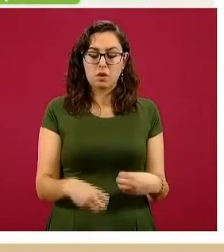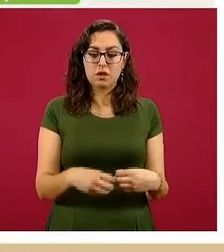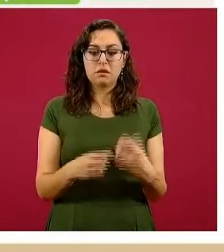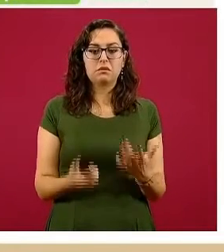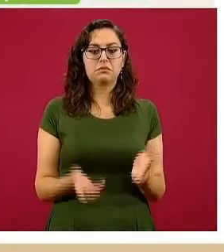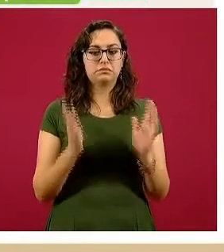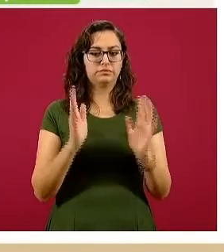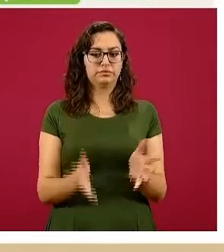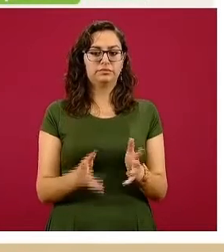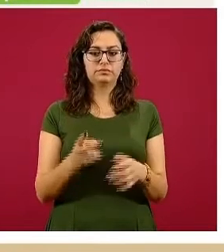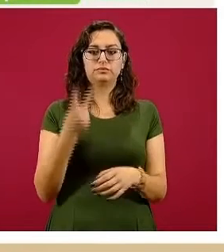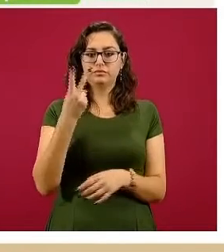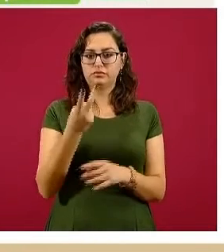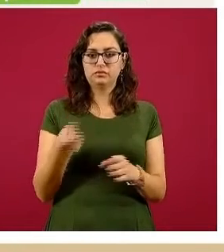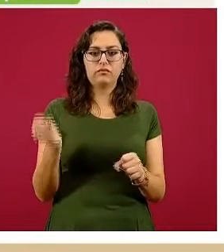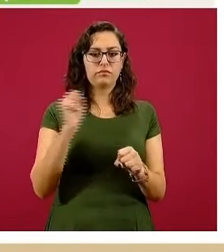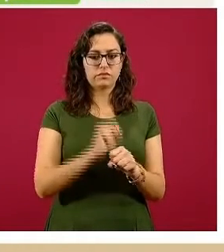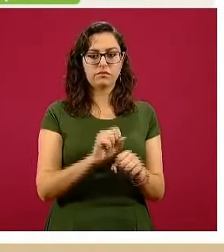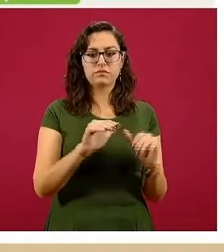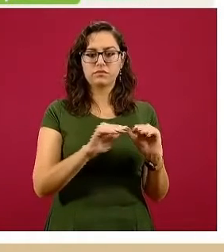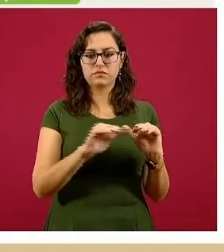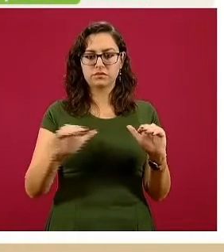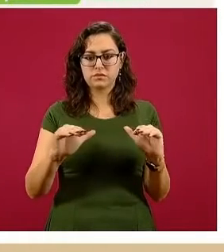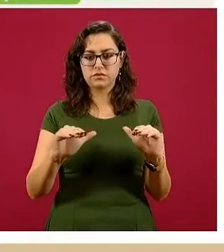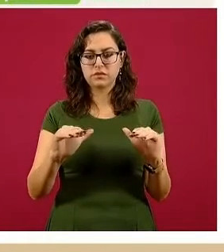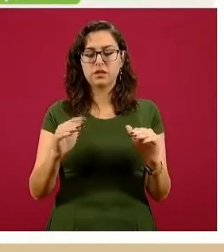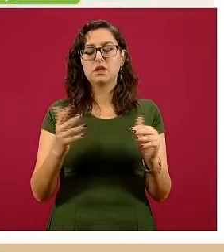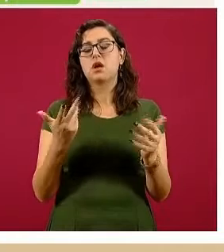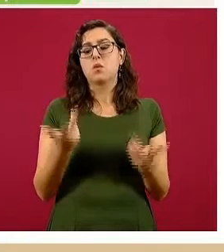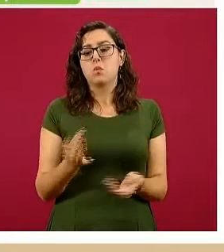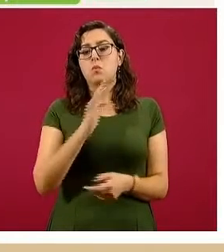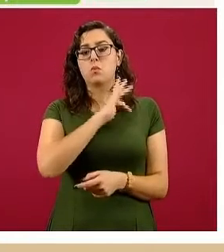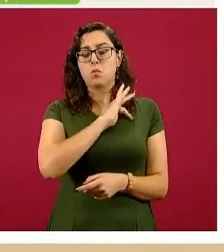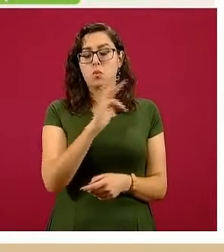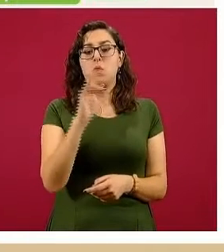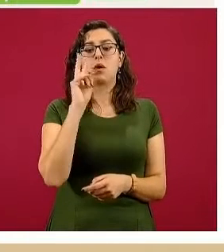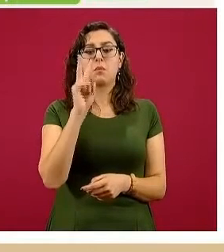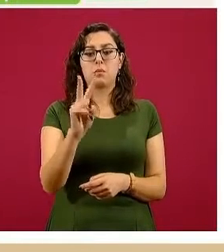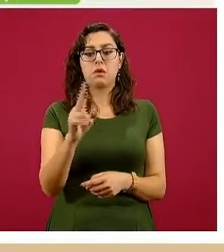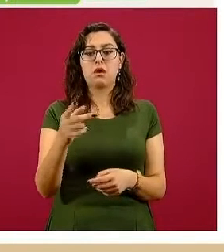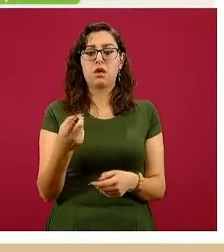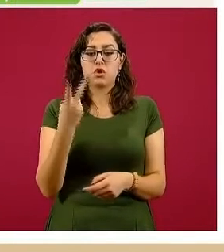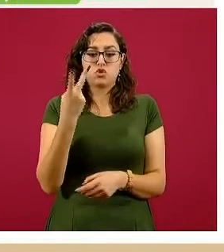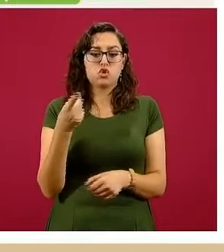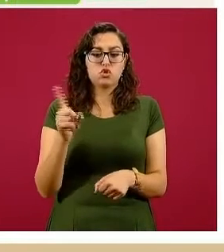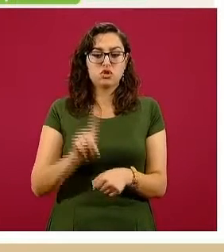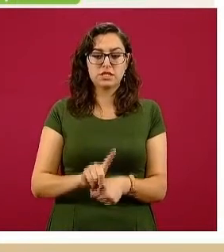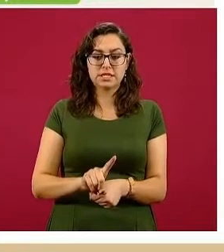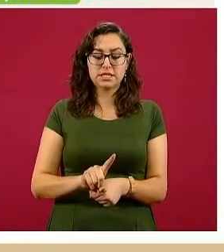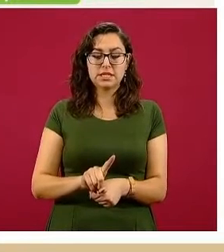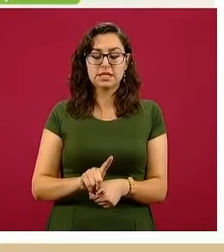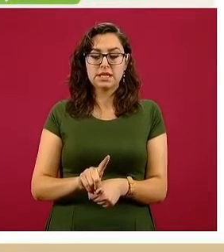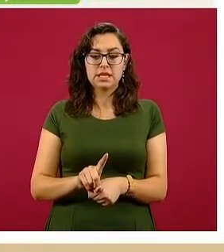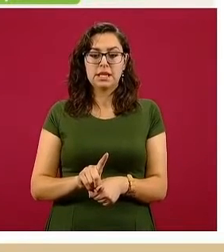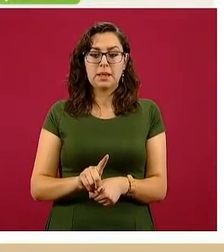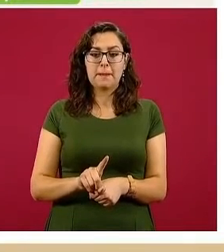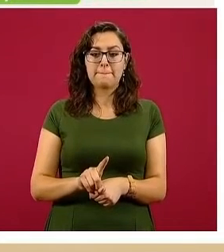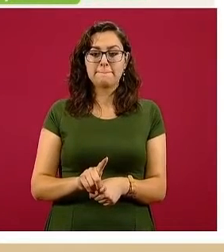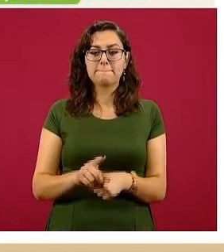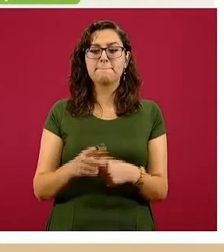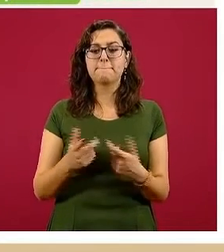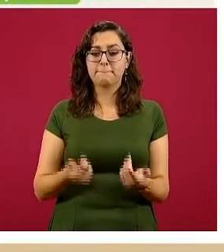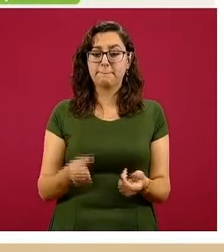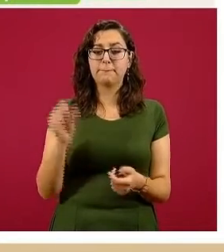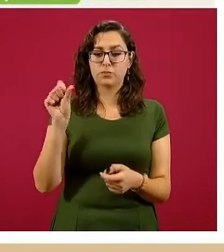2 semanas en una estabilidad. Tenemos ahí el comportamiento de los últimos 2 días. Hay una curva, digamos, que para